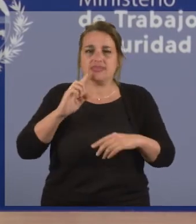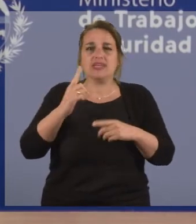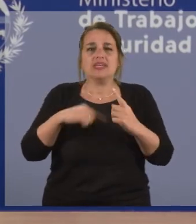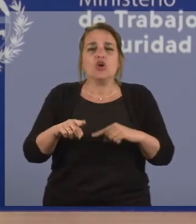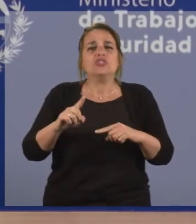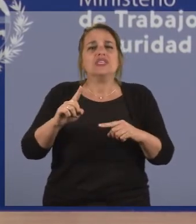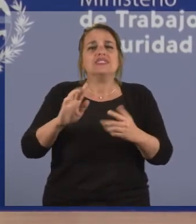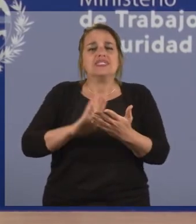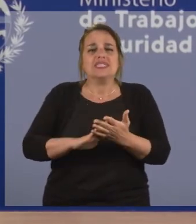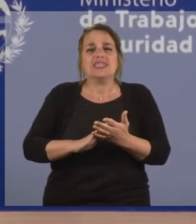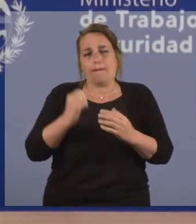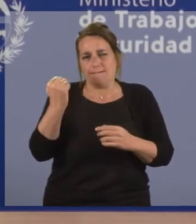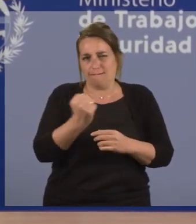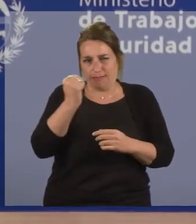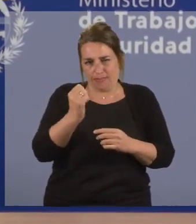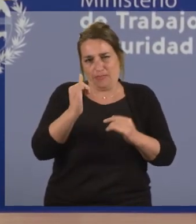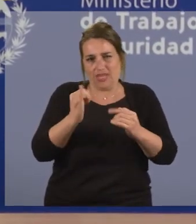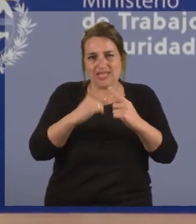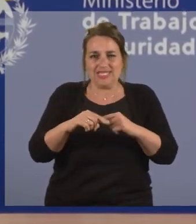semana, y importaba